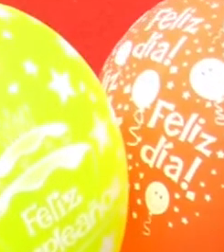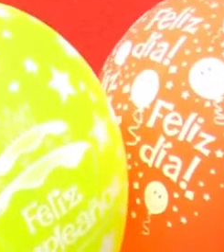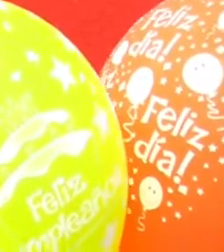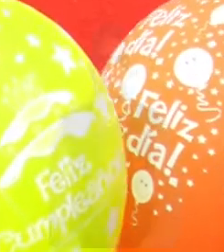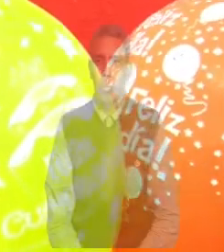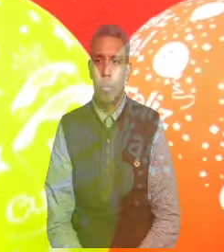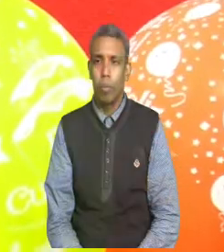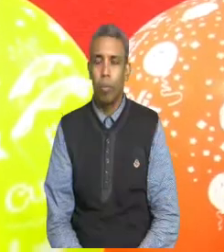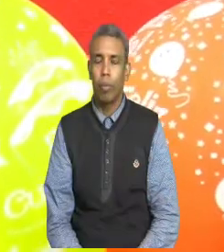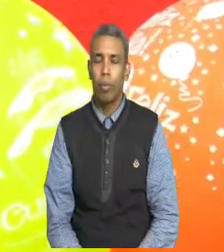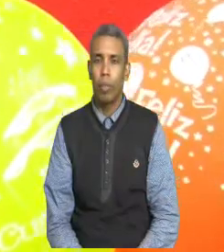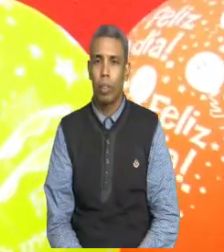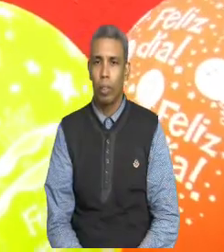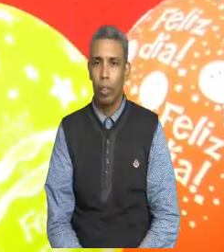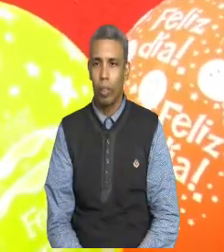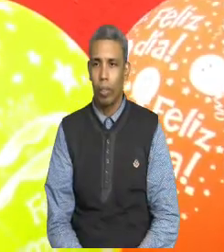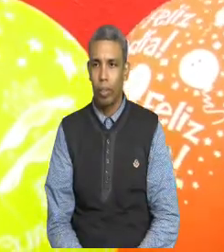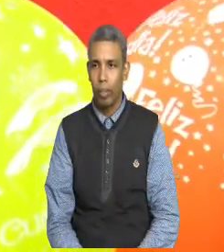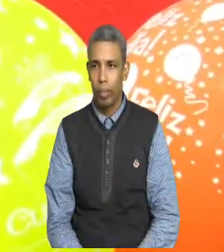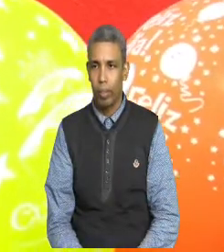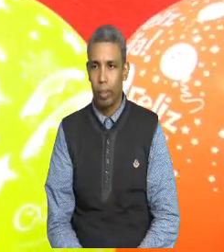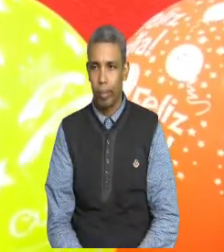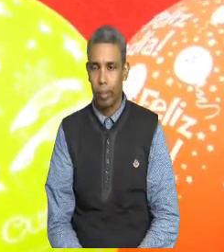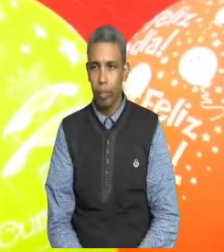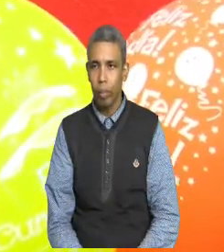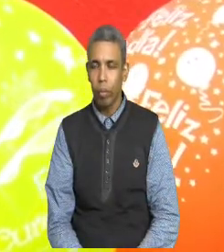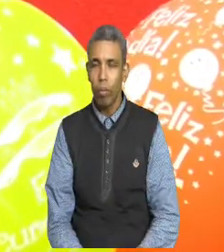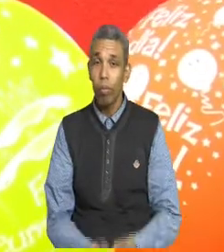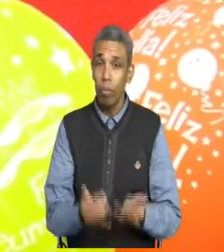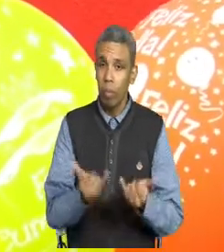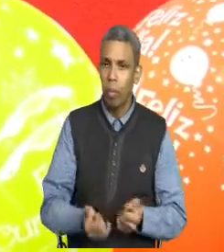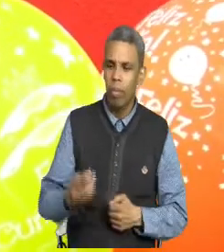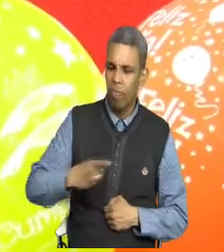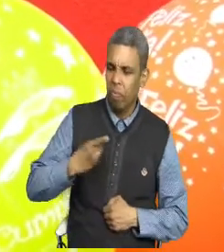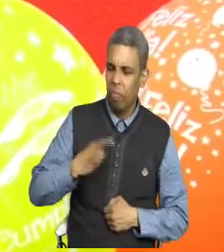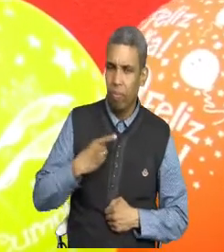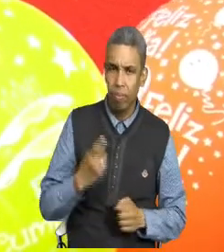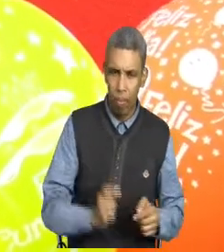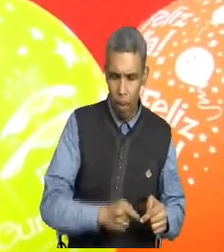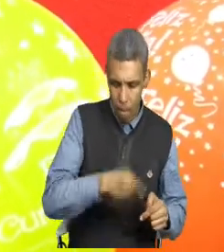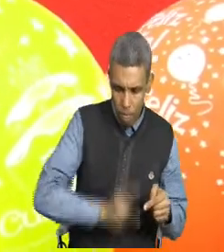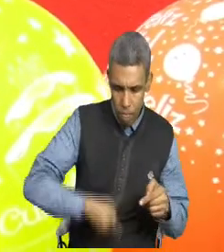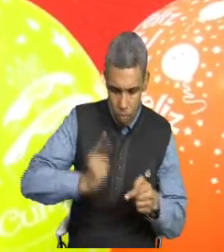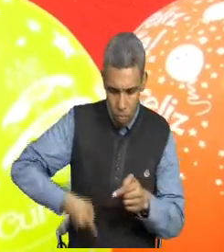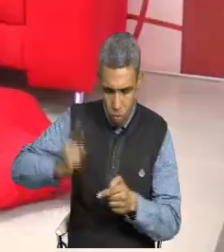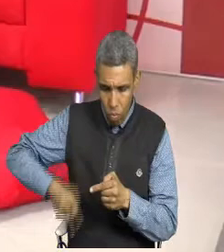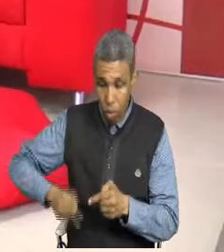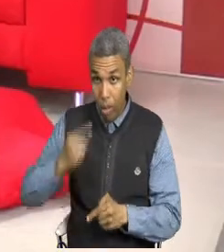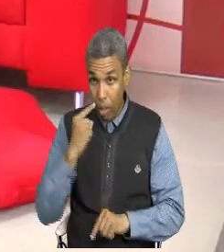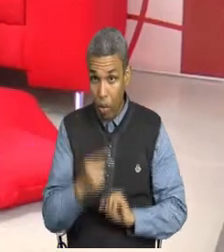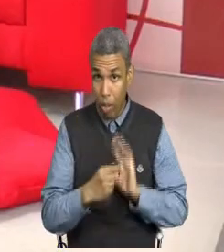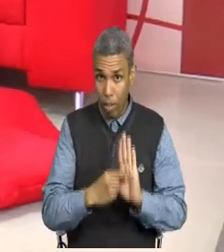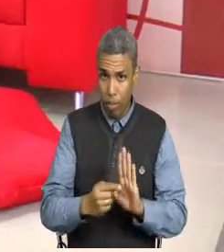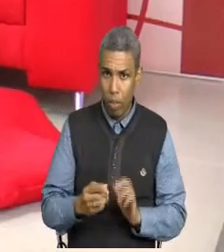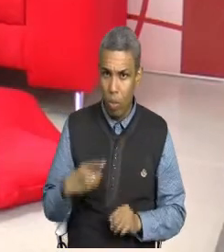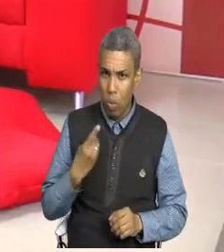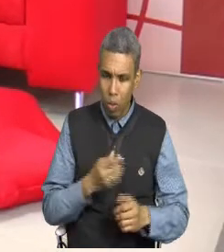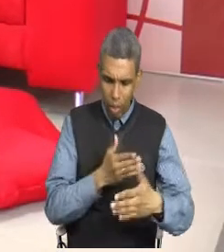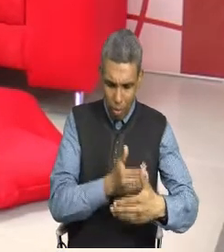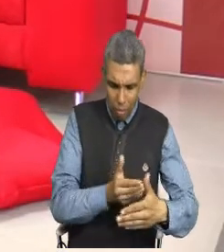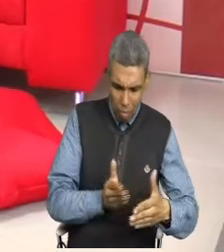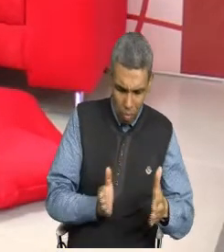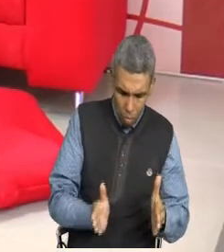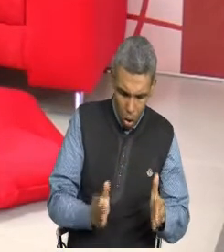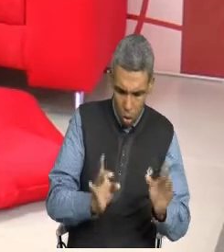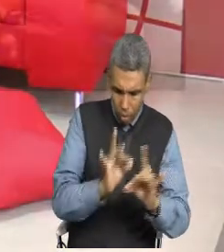Vamos a conocer cuáles son los diferentes tipos de desayuno. En este momento estamos viendo imágenes de los nuevos empaques, de los nuevos